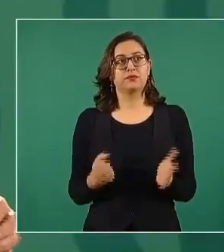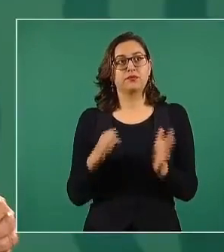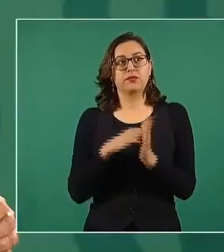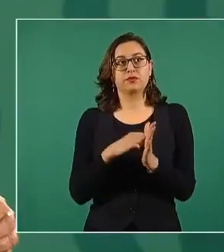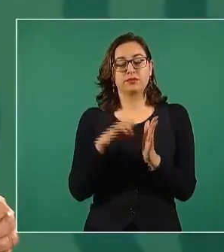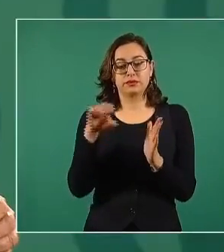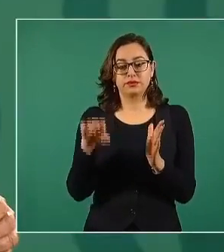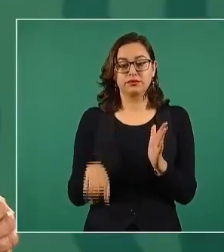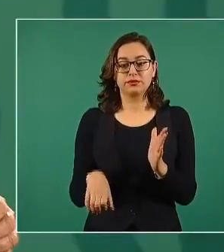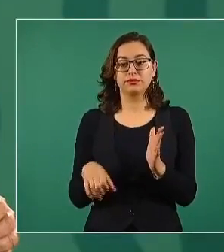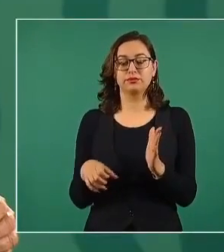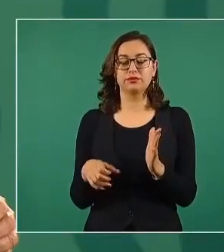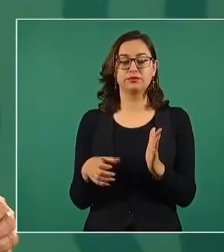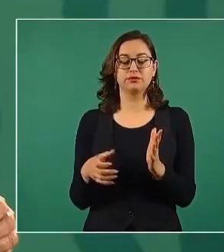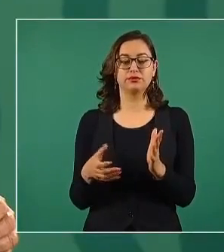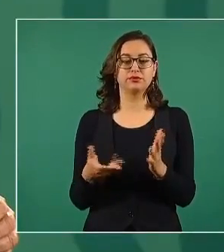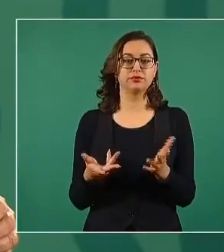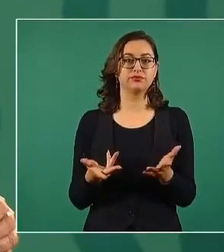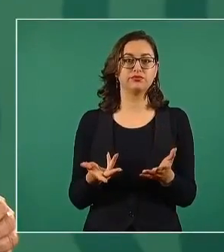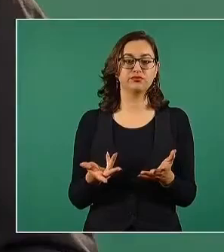conocer